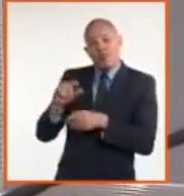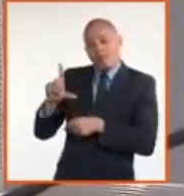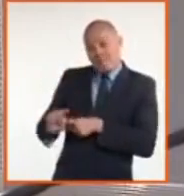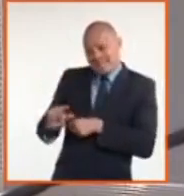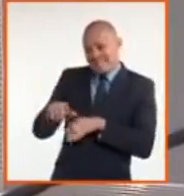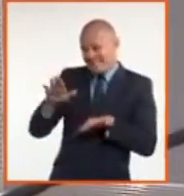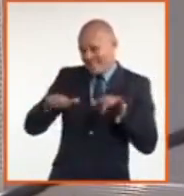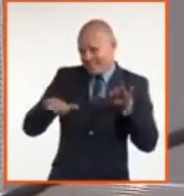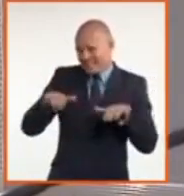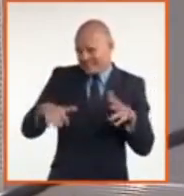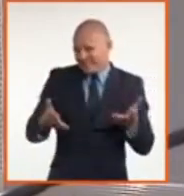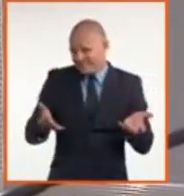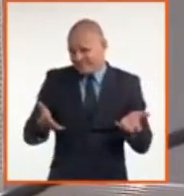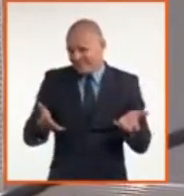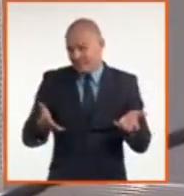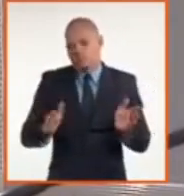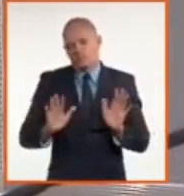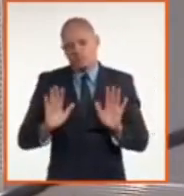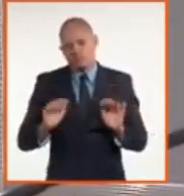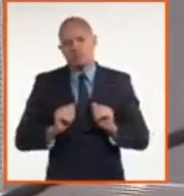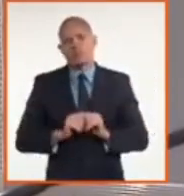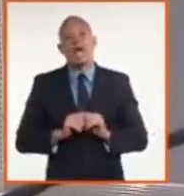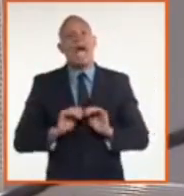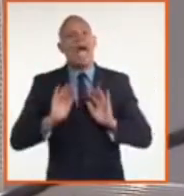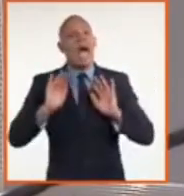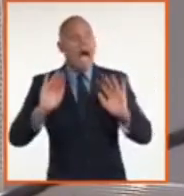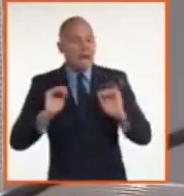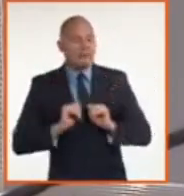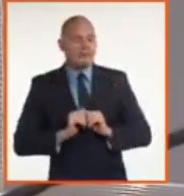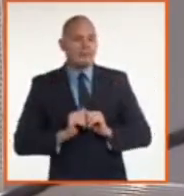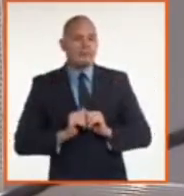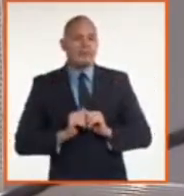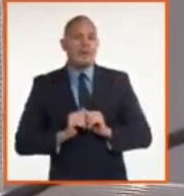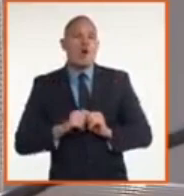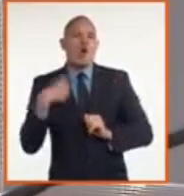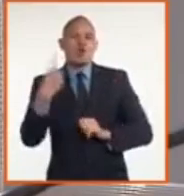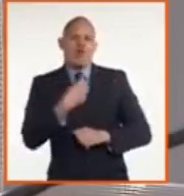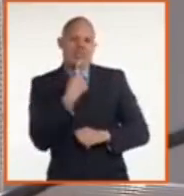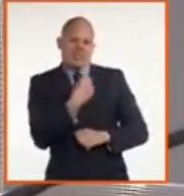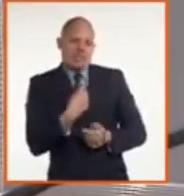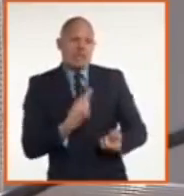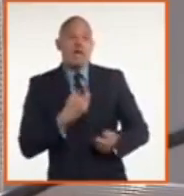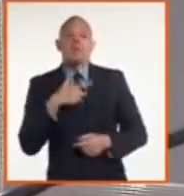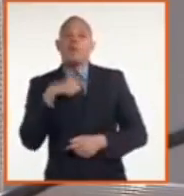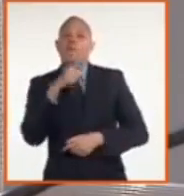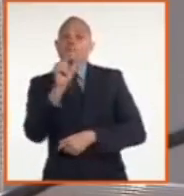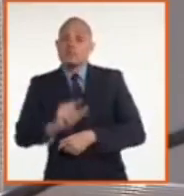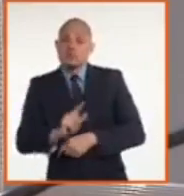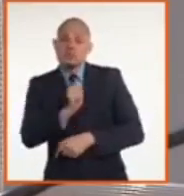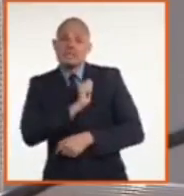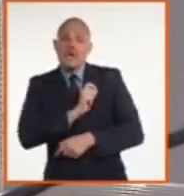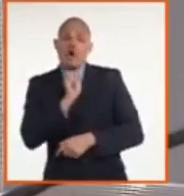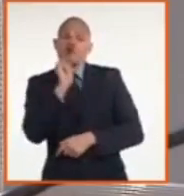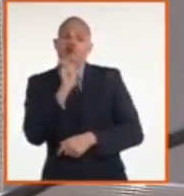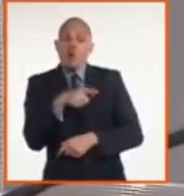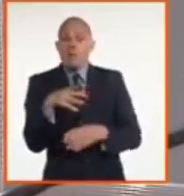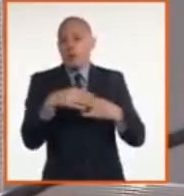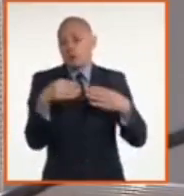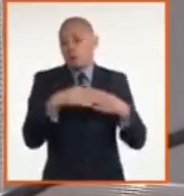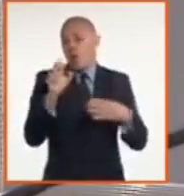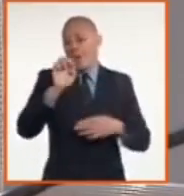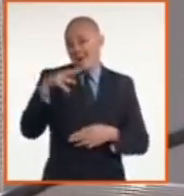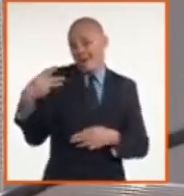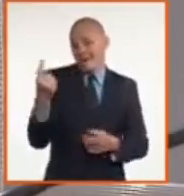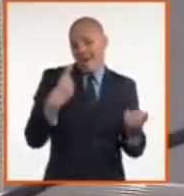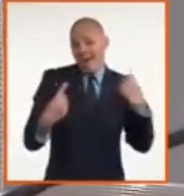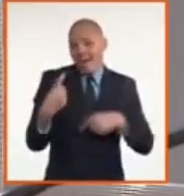que las operaciones sean con un límite de 100 usb o su equivalente en otra moneda es para que las